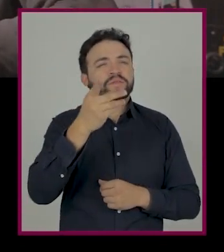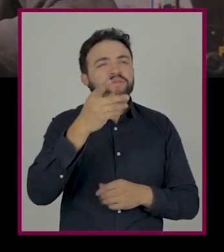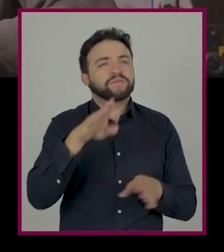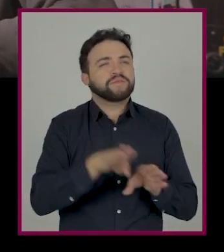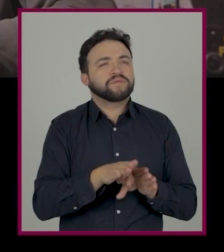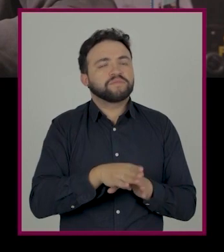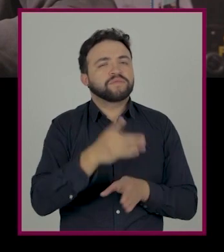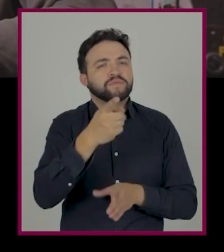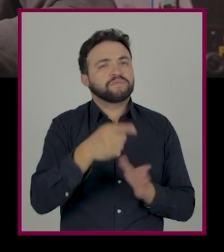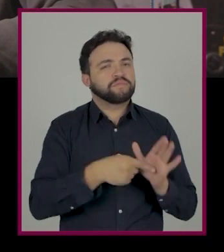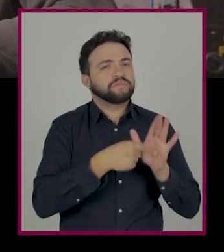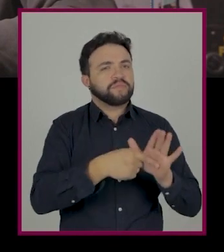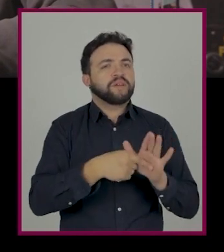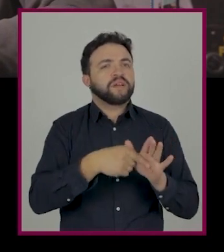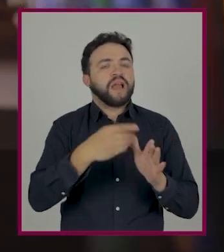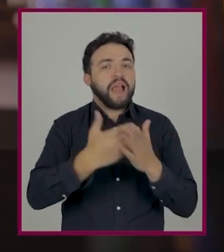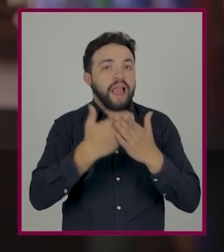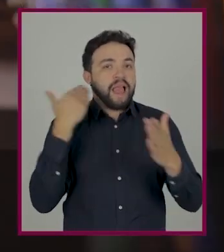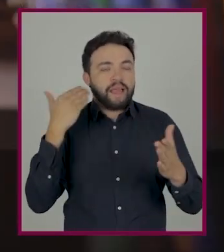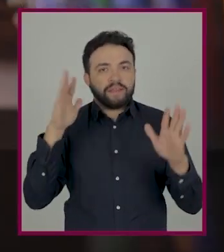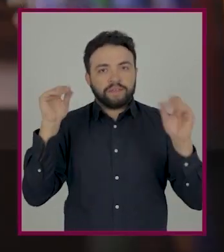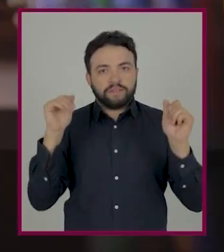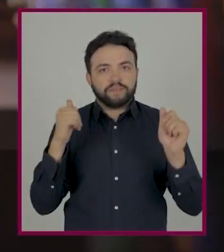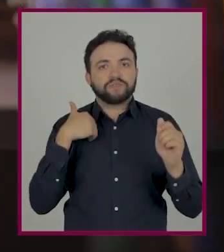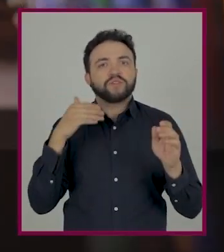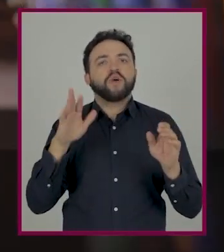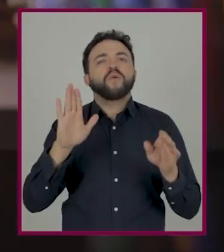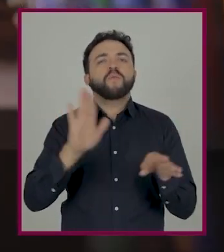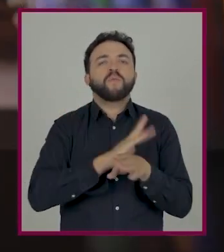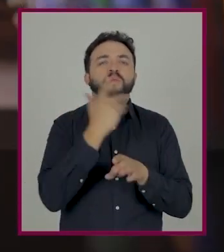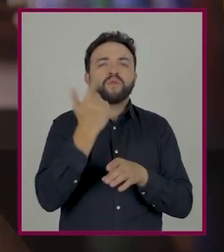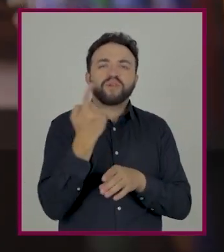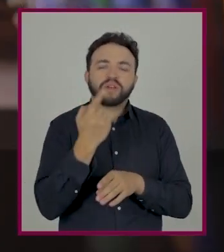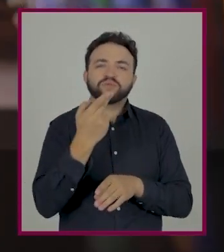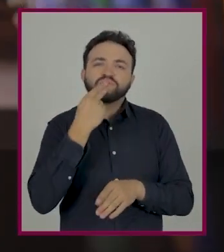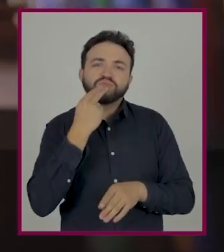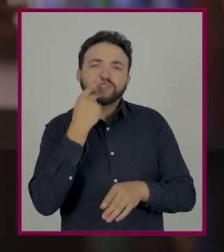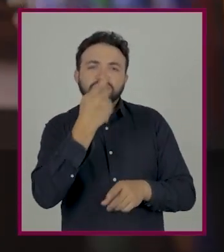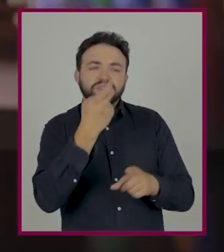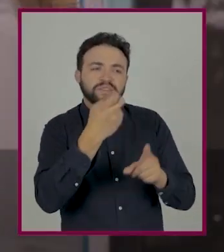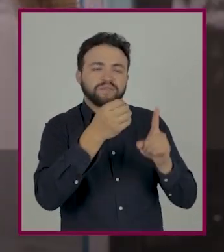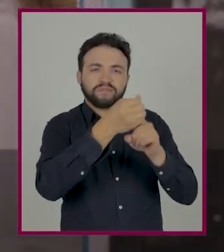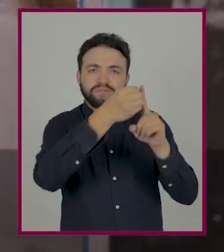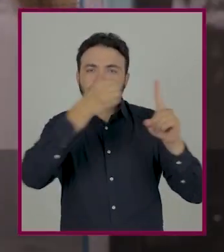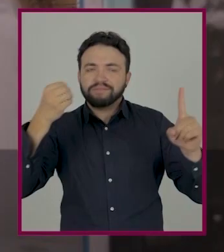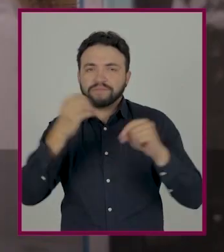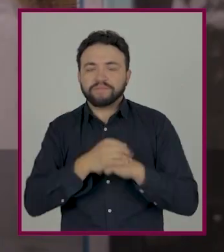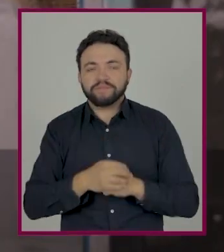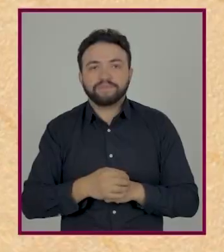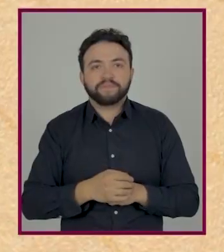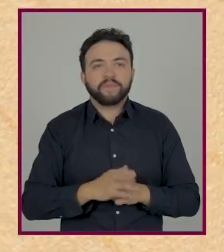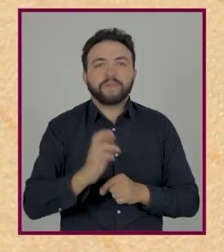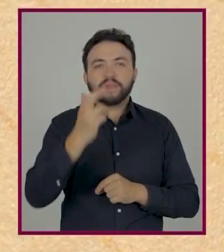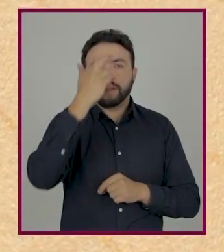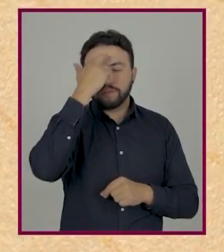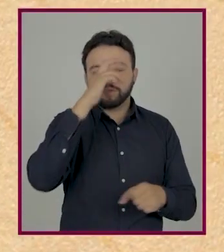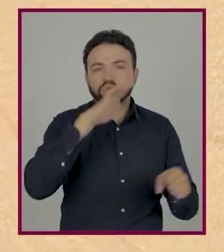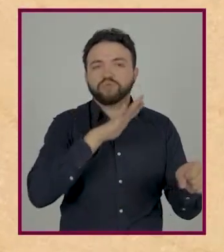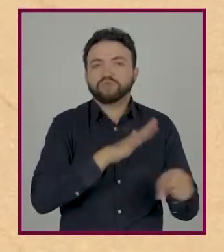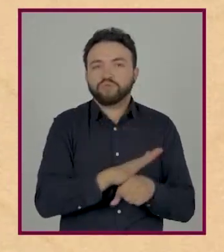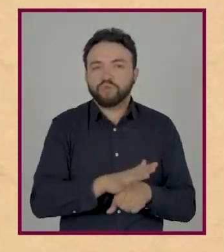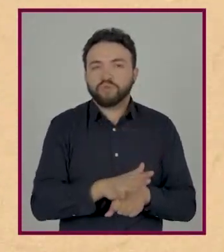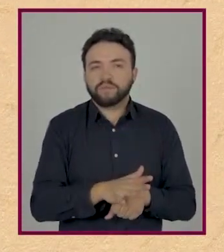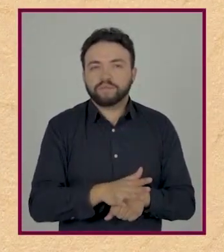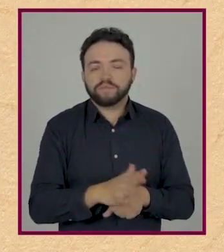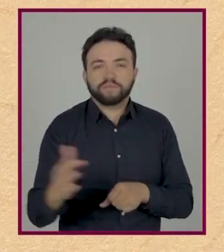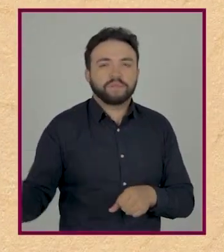despedirnos recordamos por qué utilizarlos? Digo, para que ahora sí estemos todos en el mismo canal. Me encanta. Recordemos